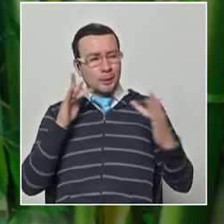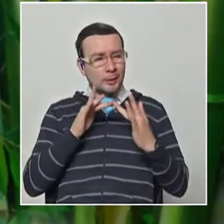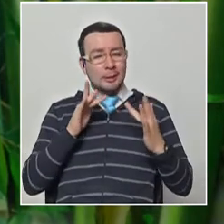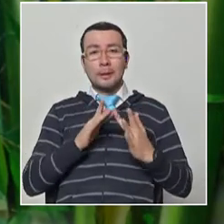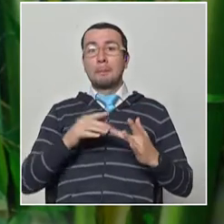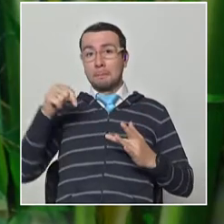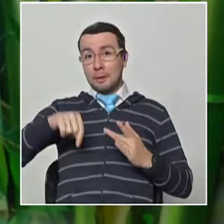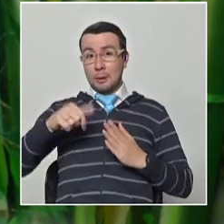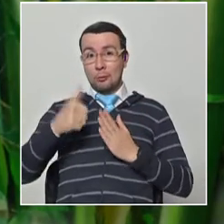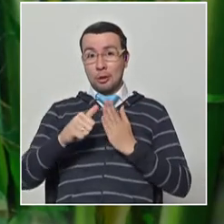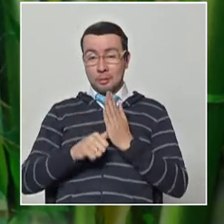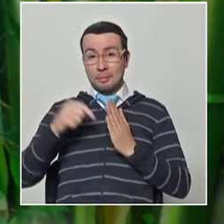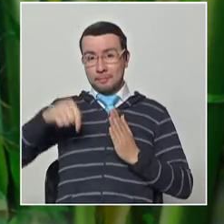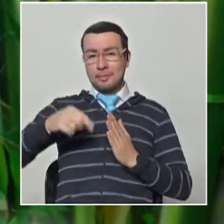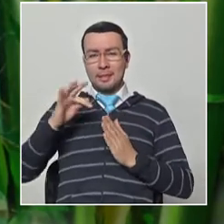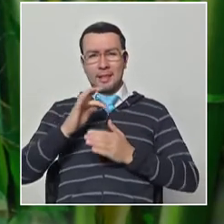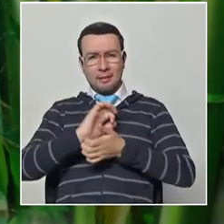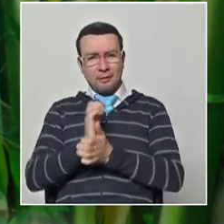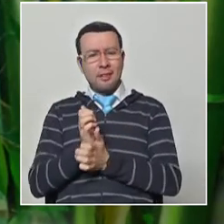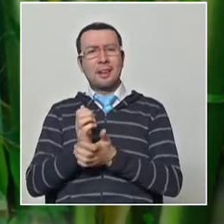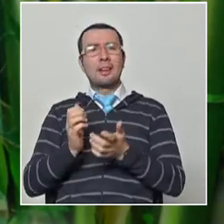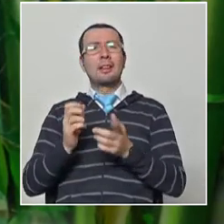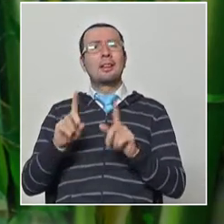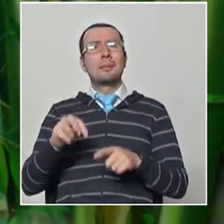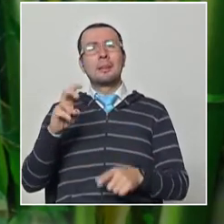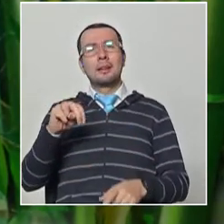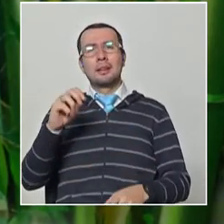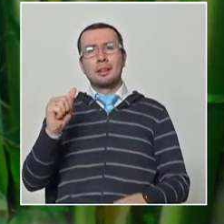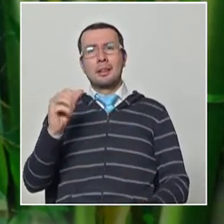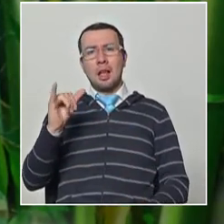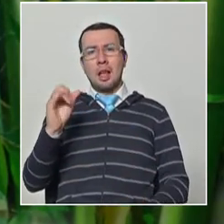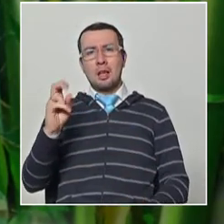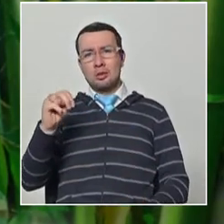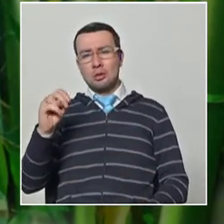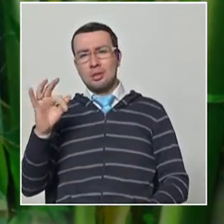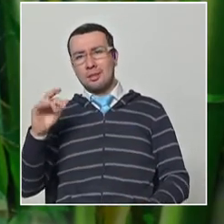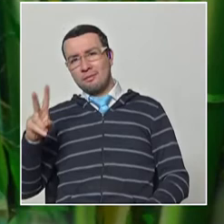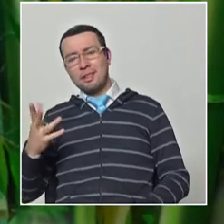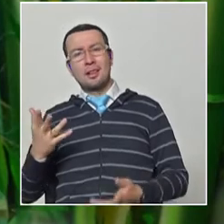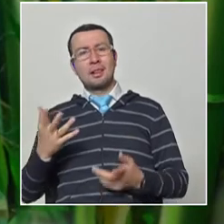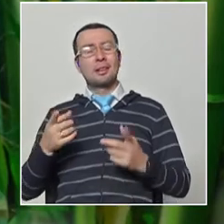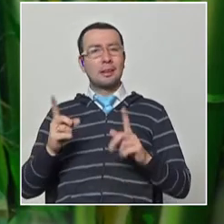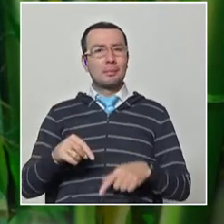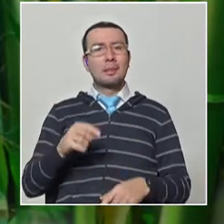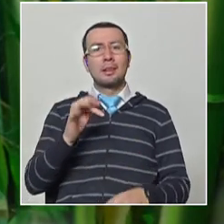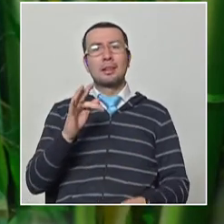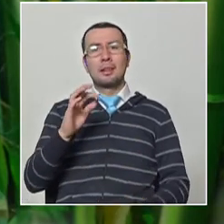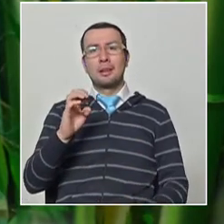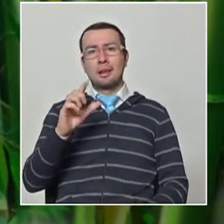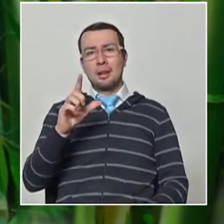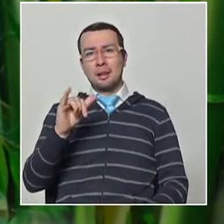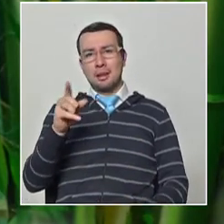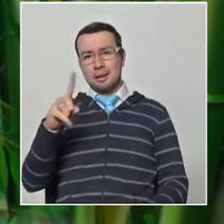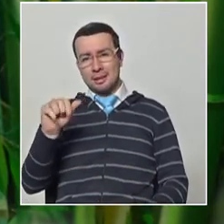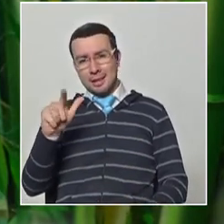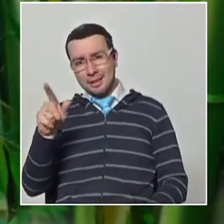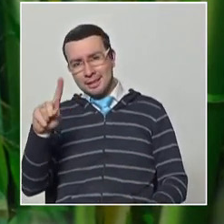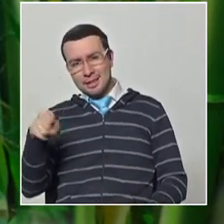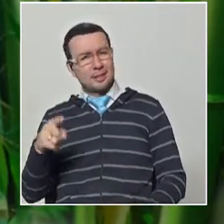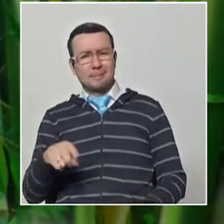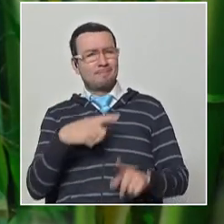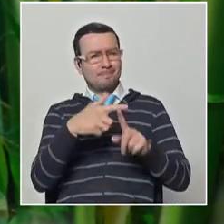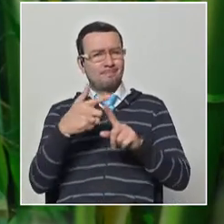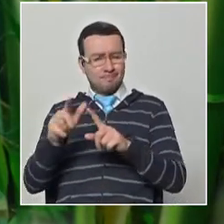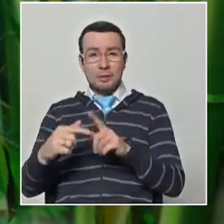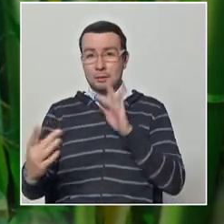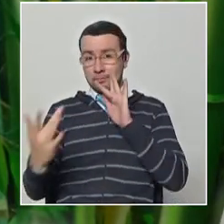través de telecafé de nación tv de tele islas de telepacífico y queremos que todos los días ustedes también nos sigan en diferentes